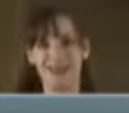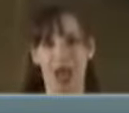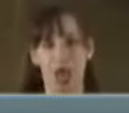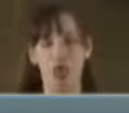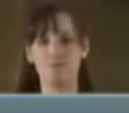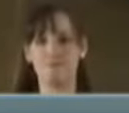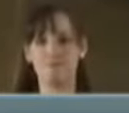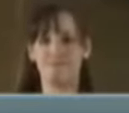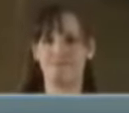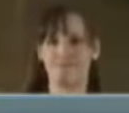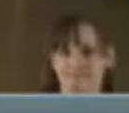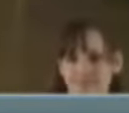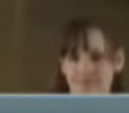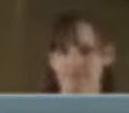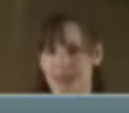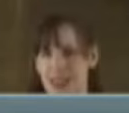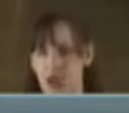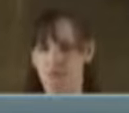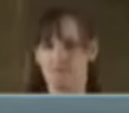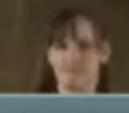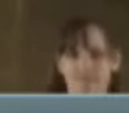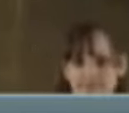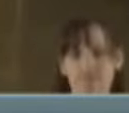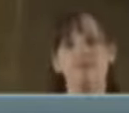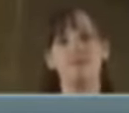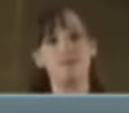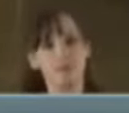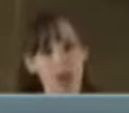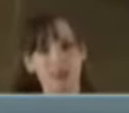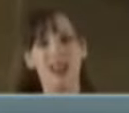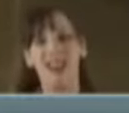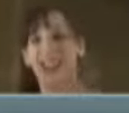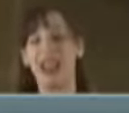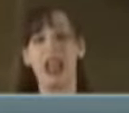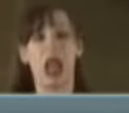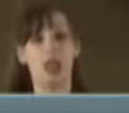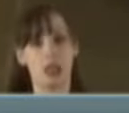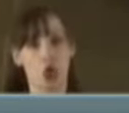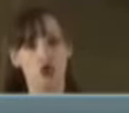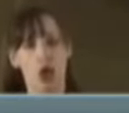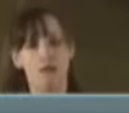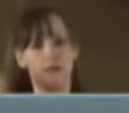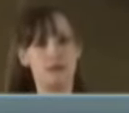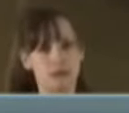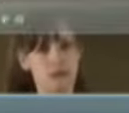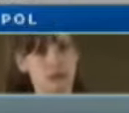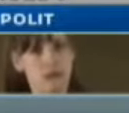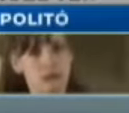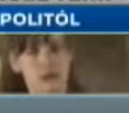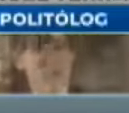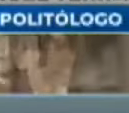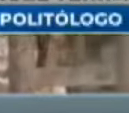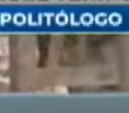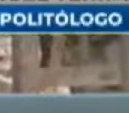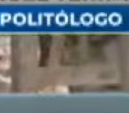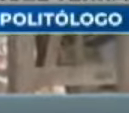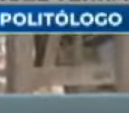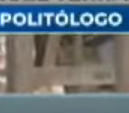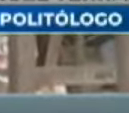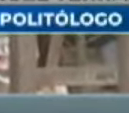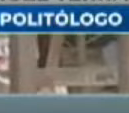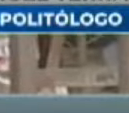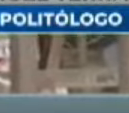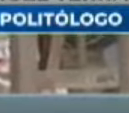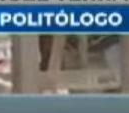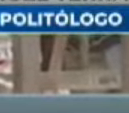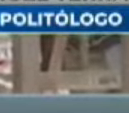Un saludo para su equipo y a la audiencia. Escuché los dos reportajes anteriores, muy interesantes. Mire, el